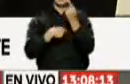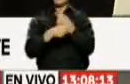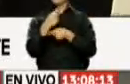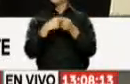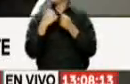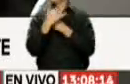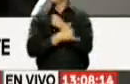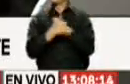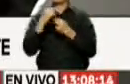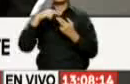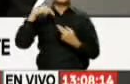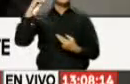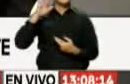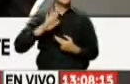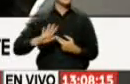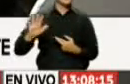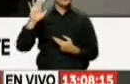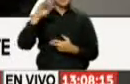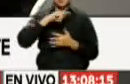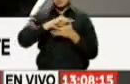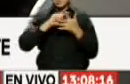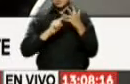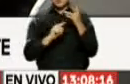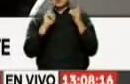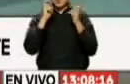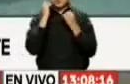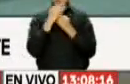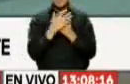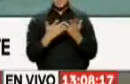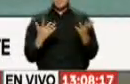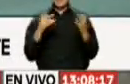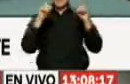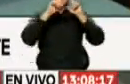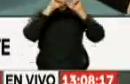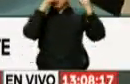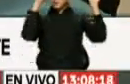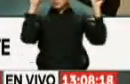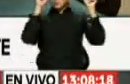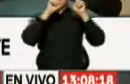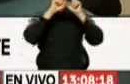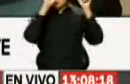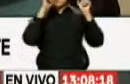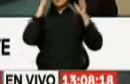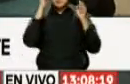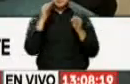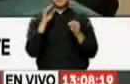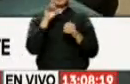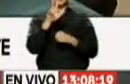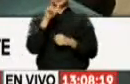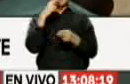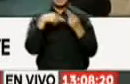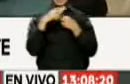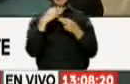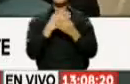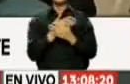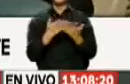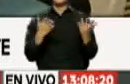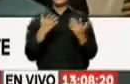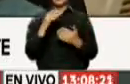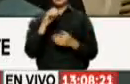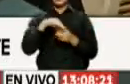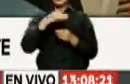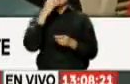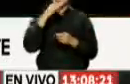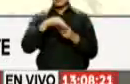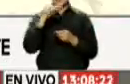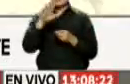de países de la región nórdica, entre otros temas. Una de las empresas que concretó al menos 3 negocios es Chifles del